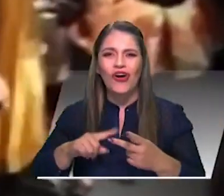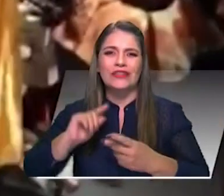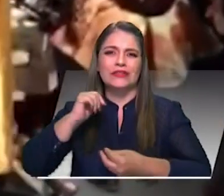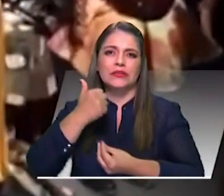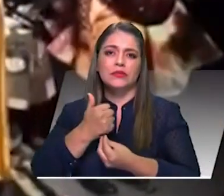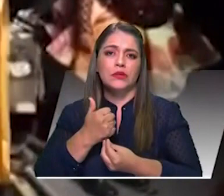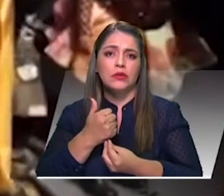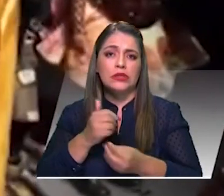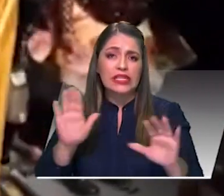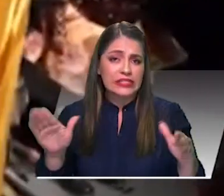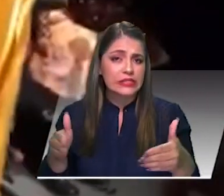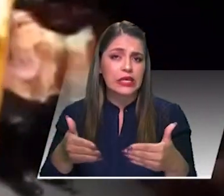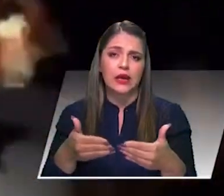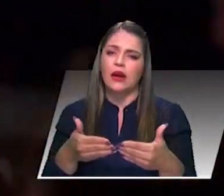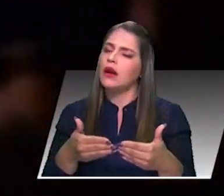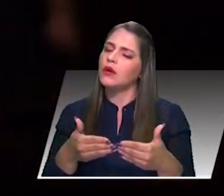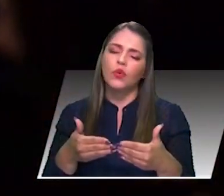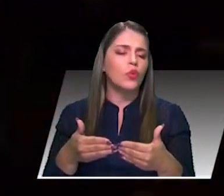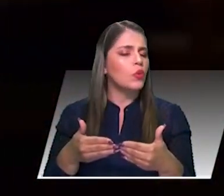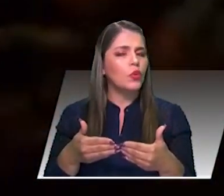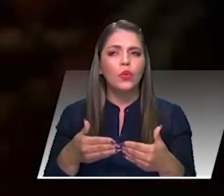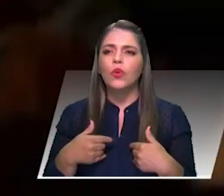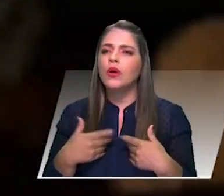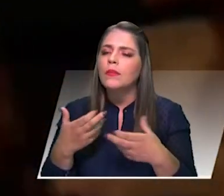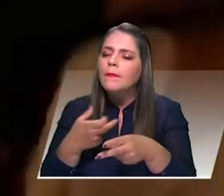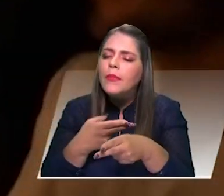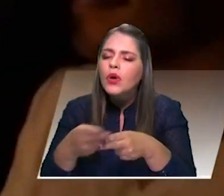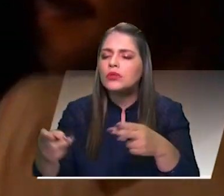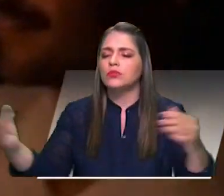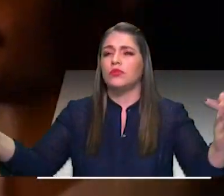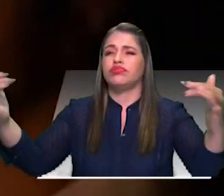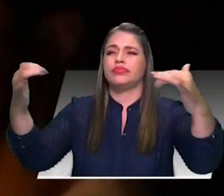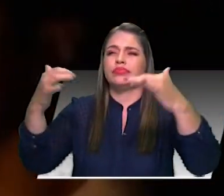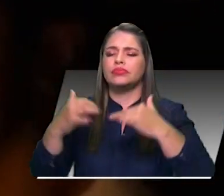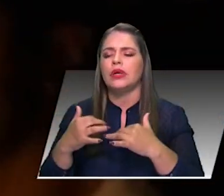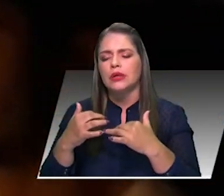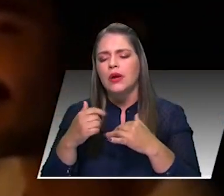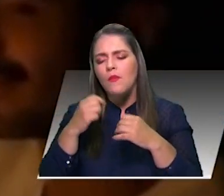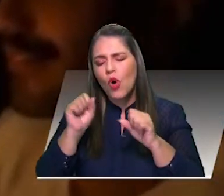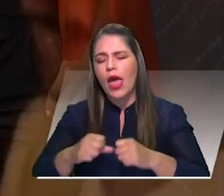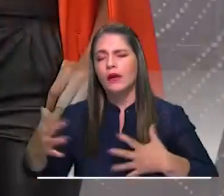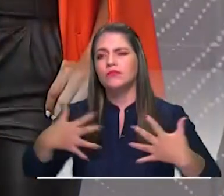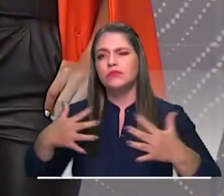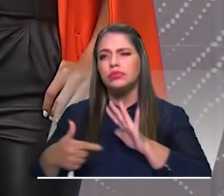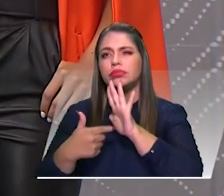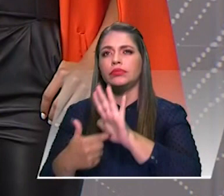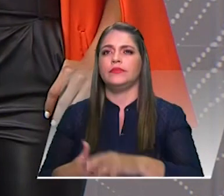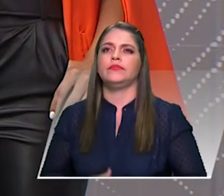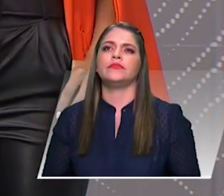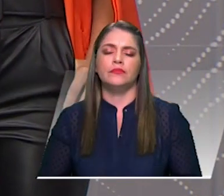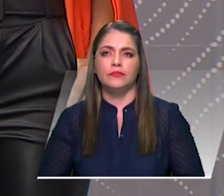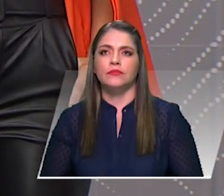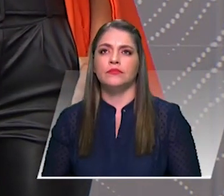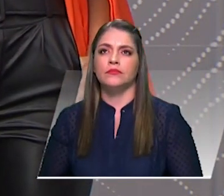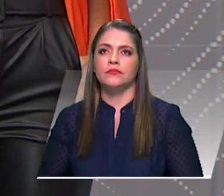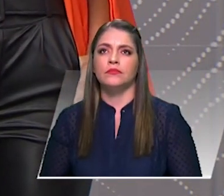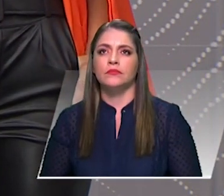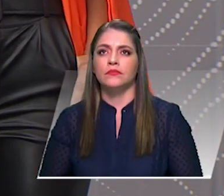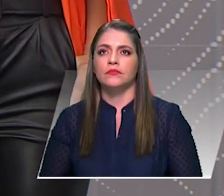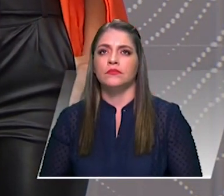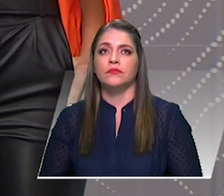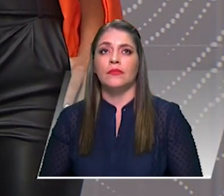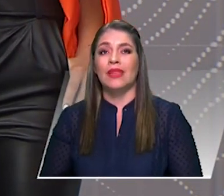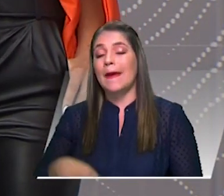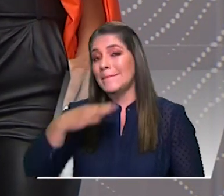función y esperan que en un futuro cercano haya mucha gente en cada uno de sus espectáculos. Las salas de teatro